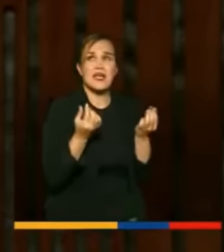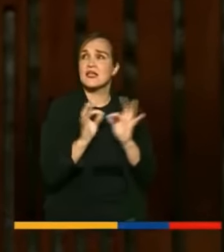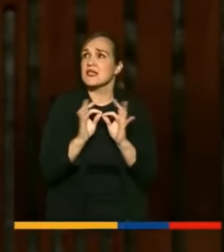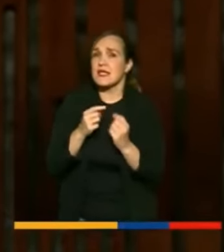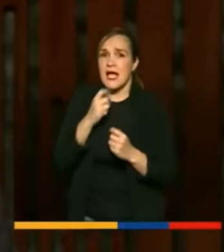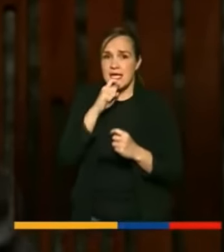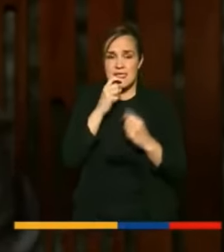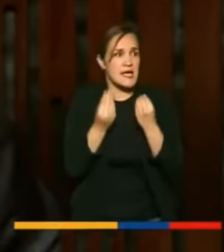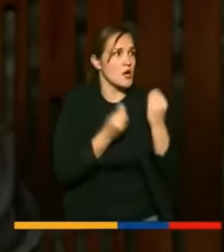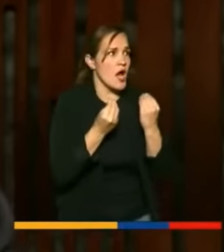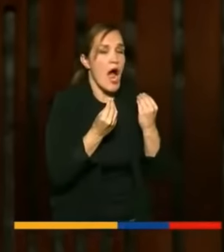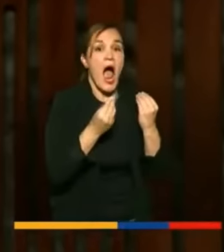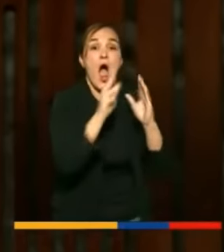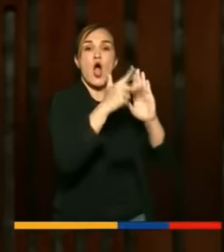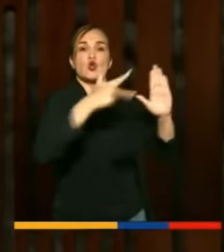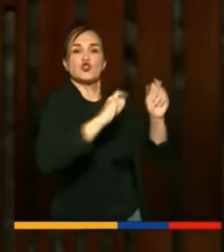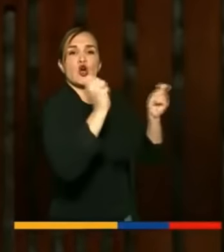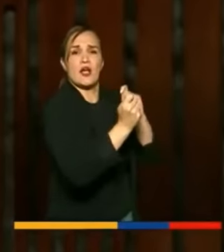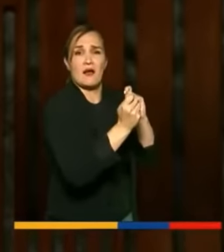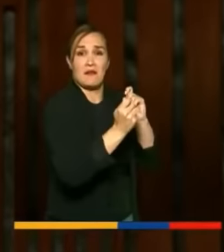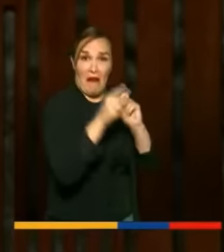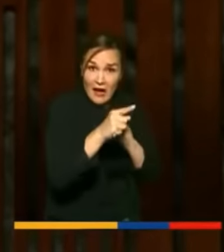a los colombianos.